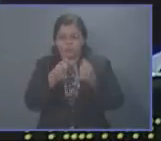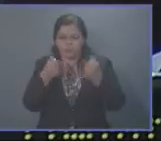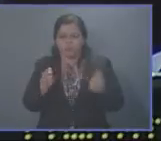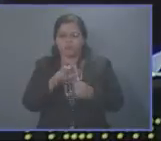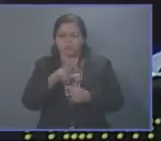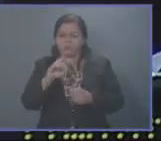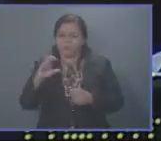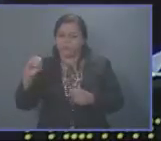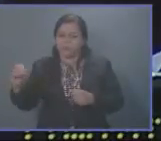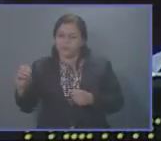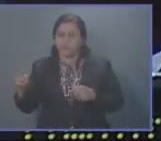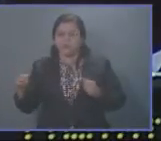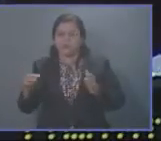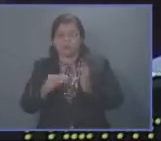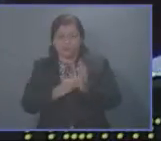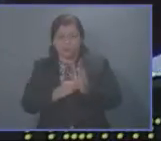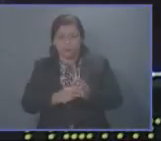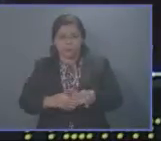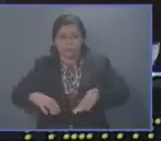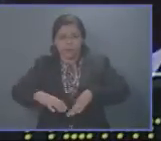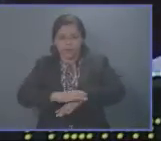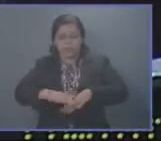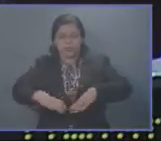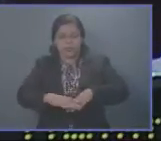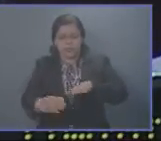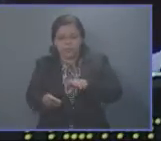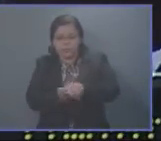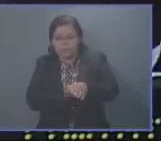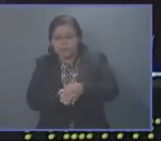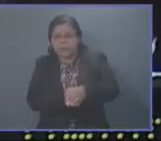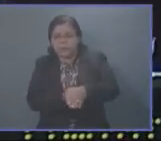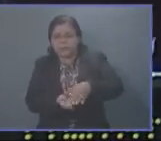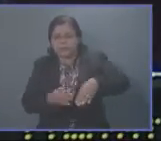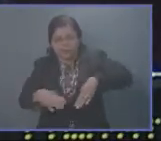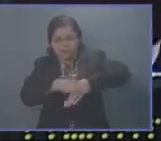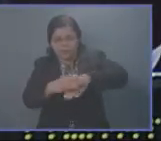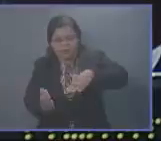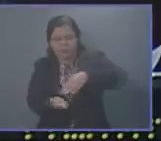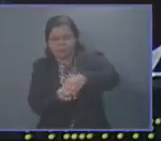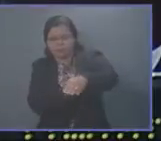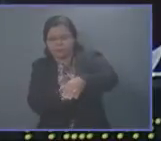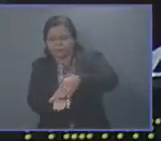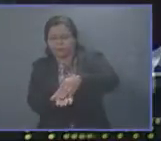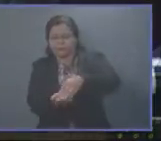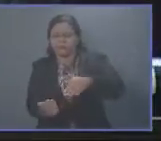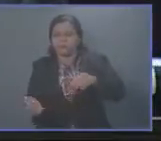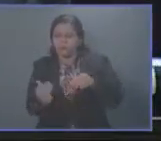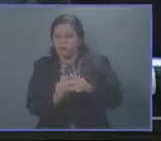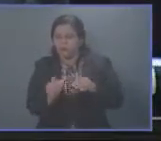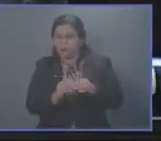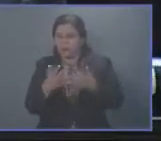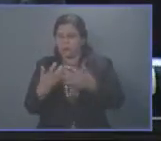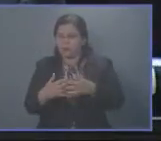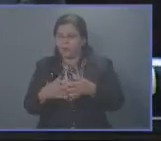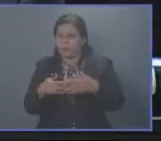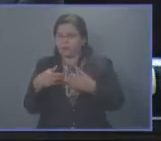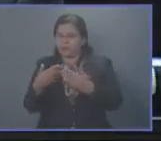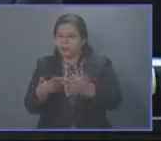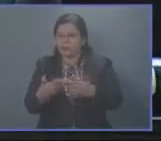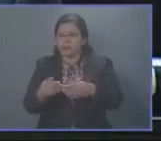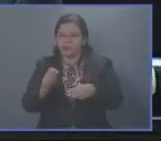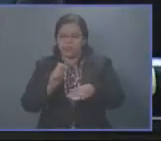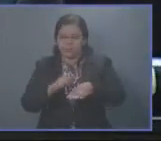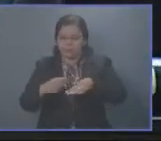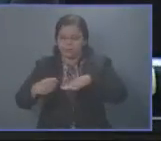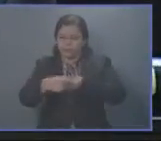1.300.000 pares de suelas para la confección de los zapatos. Las peleterías, los distribuidores de herrajes, los